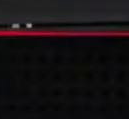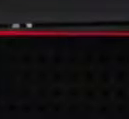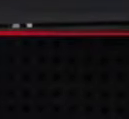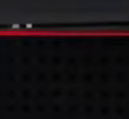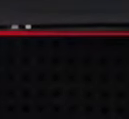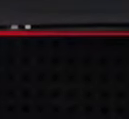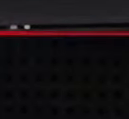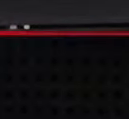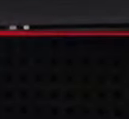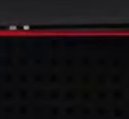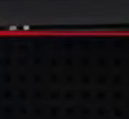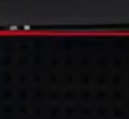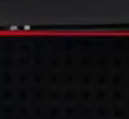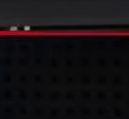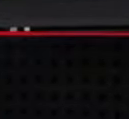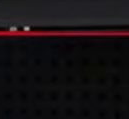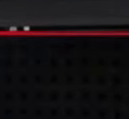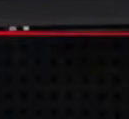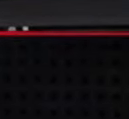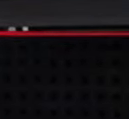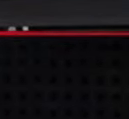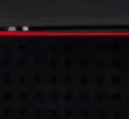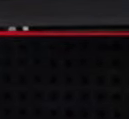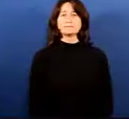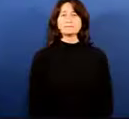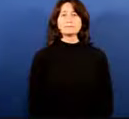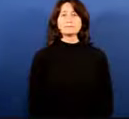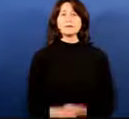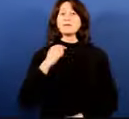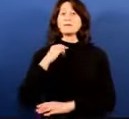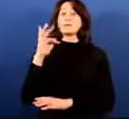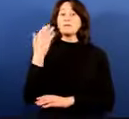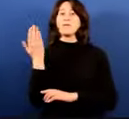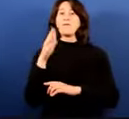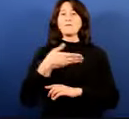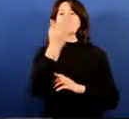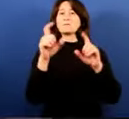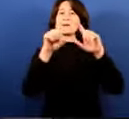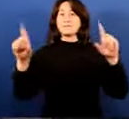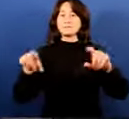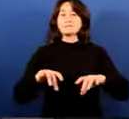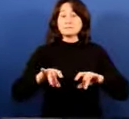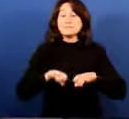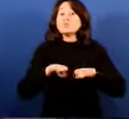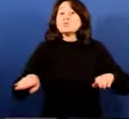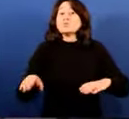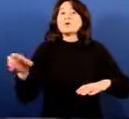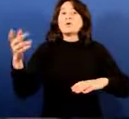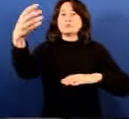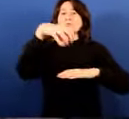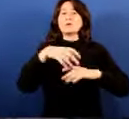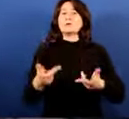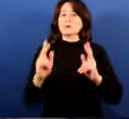La Diputación Foral de Vizcaya oferta más de 363.000 metros cuadrados de suelo industrial a las empresas